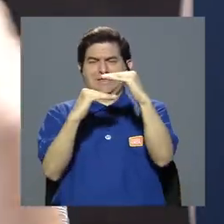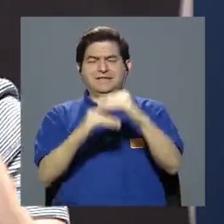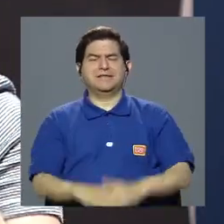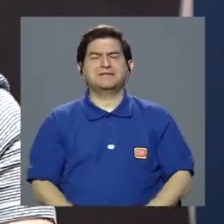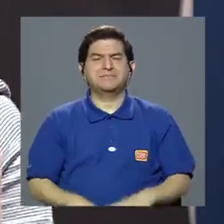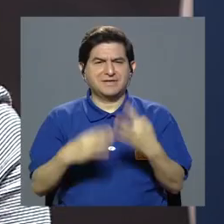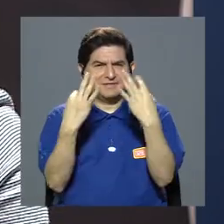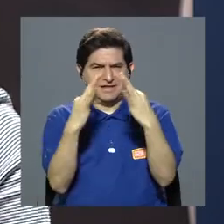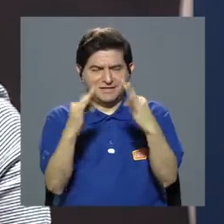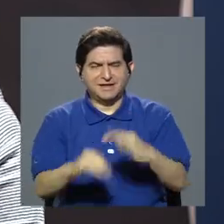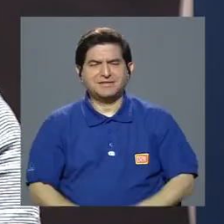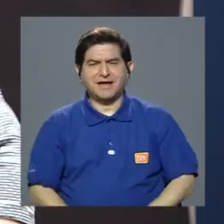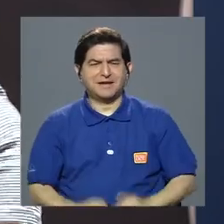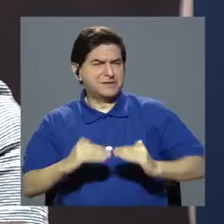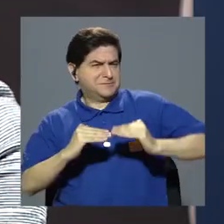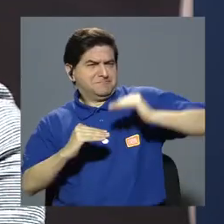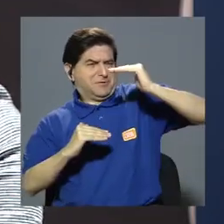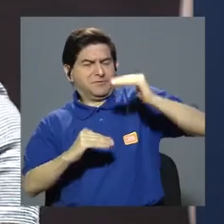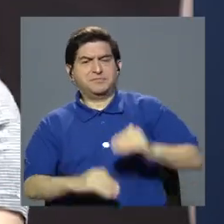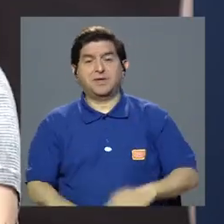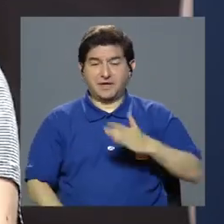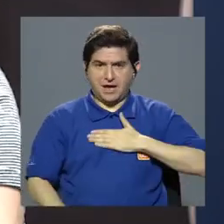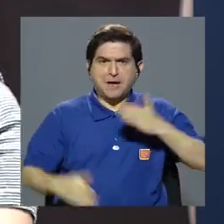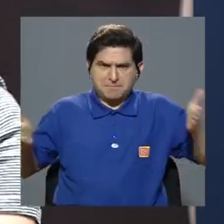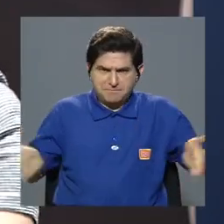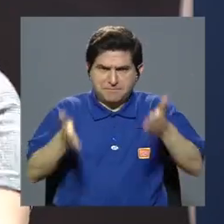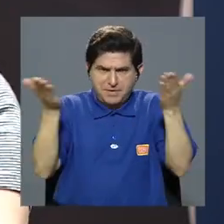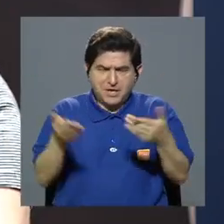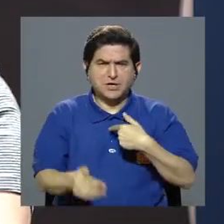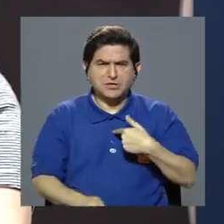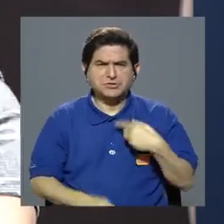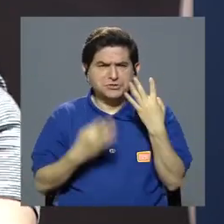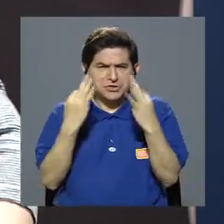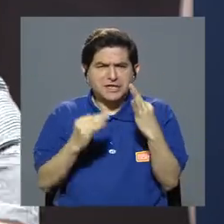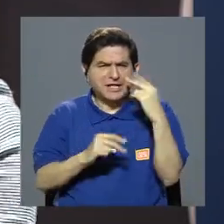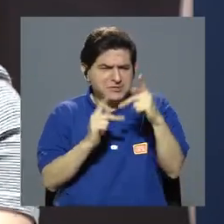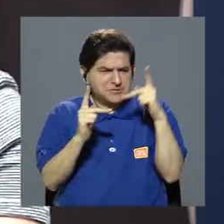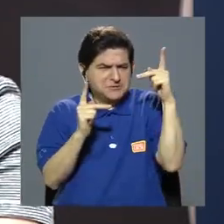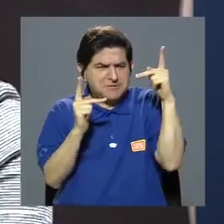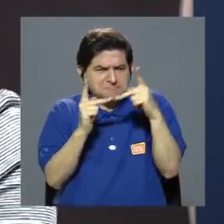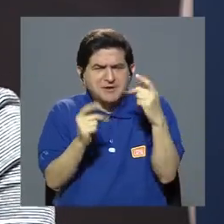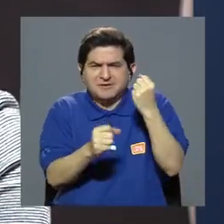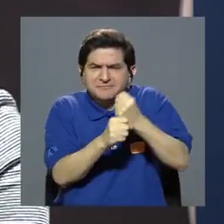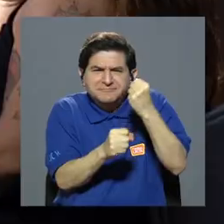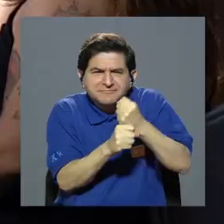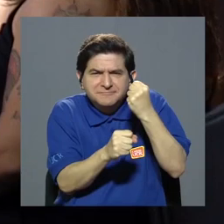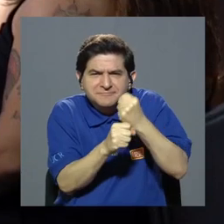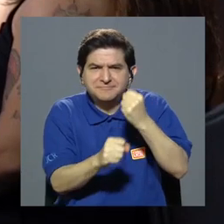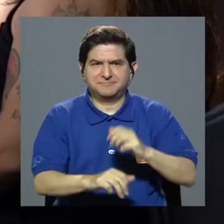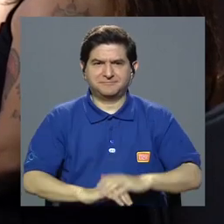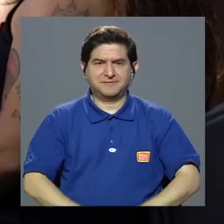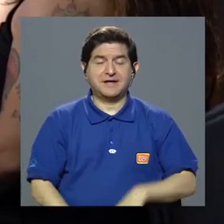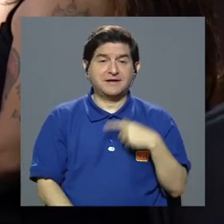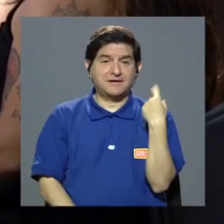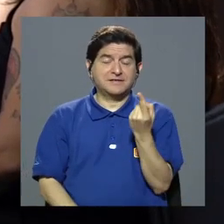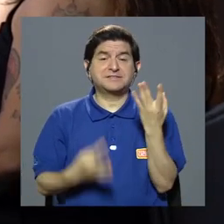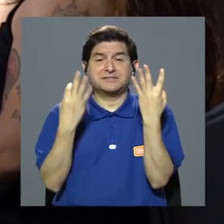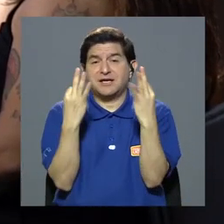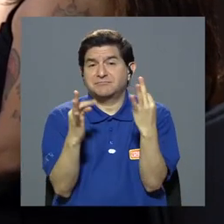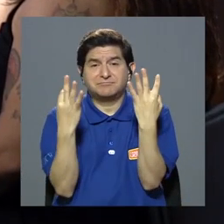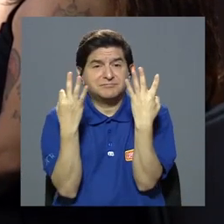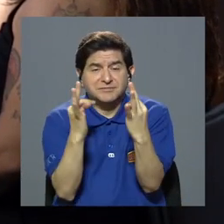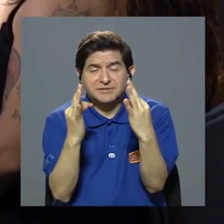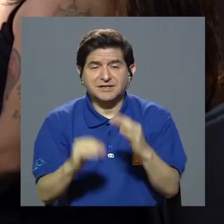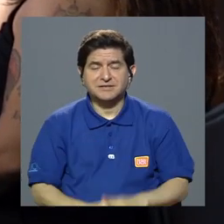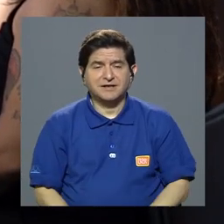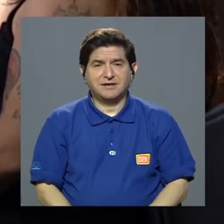digamos a lo máximo y eso lo que a mí me gusta verdad me motiva yo soy como muy perfeccionista entonces éste